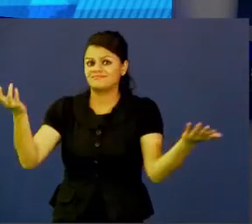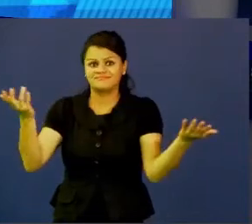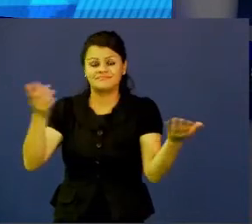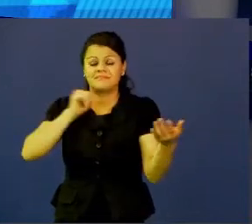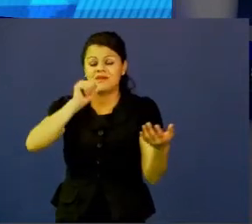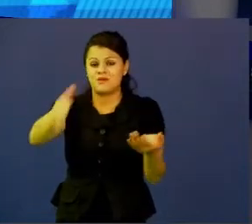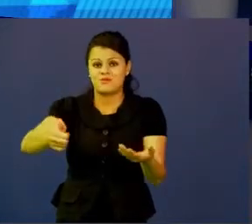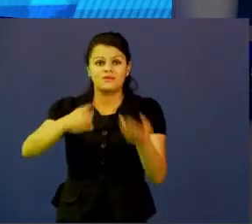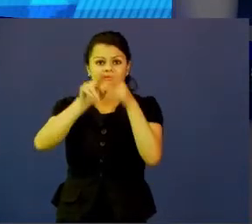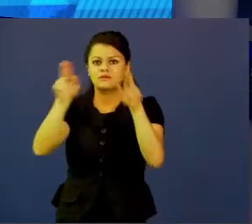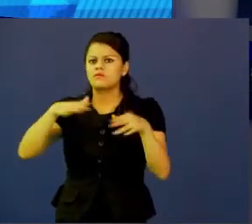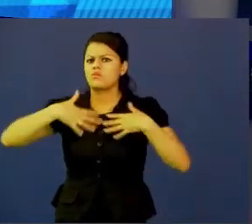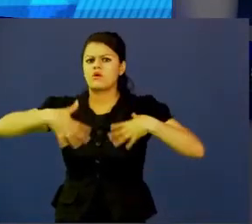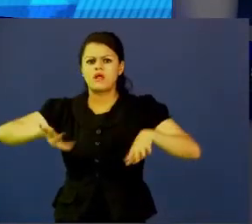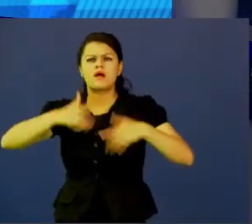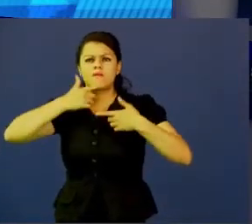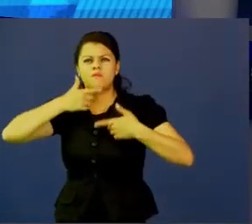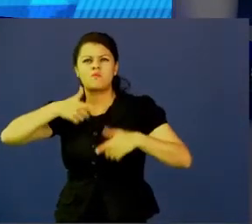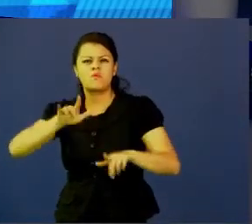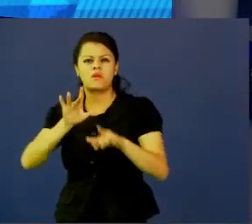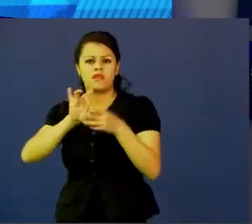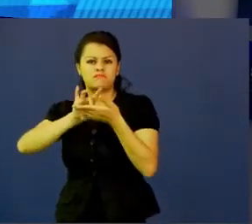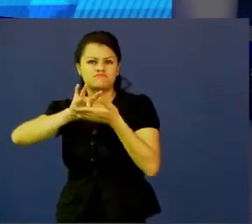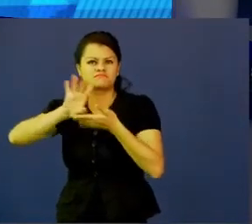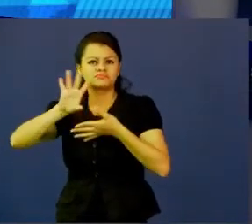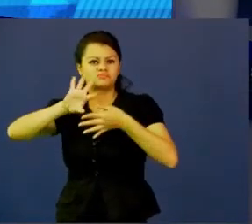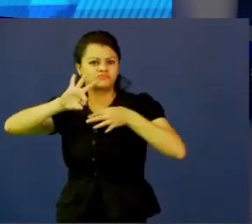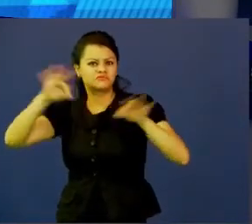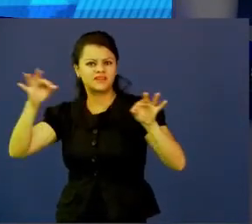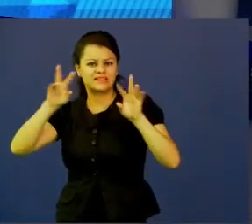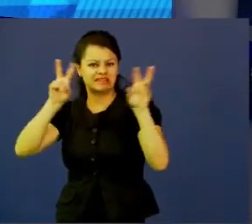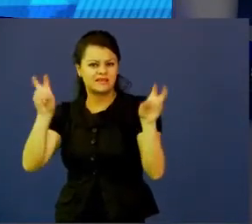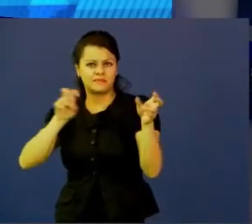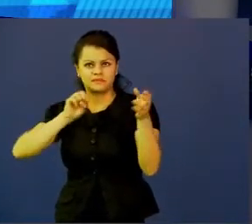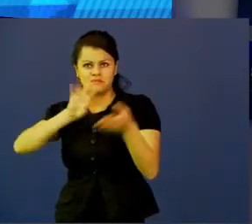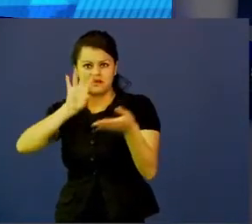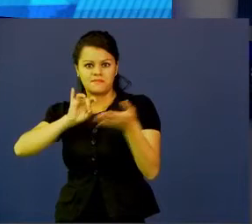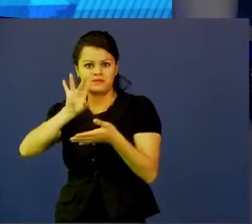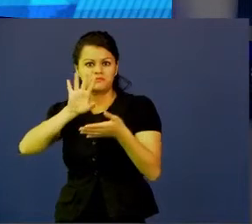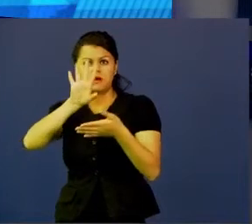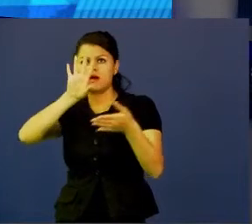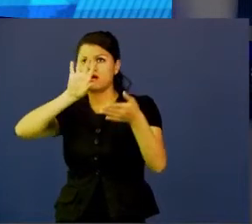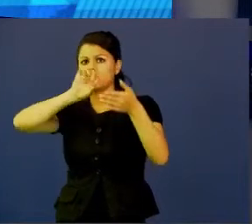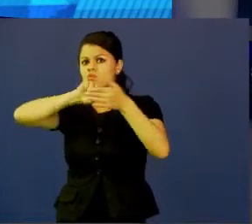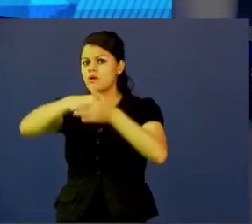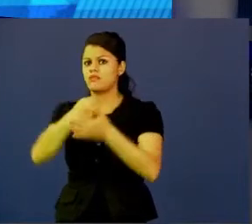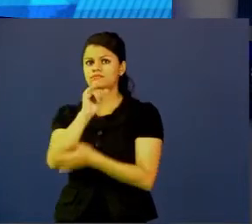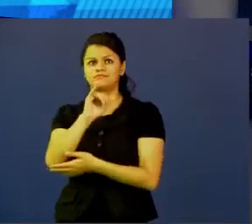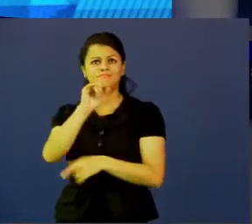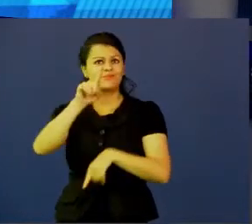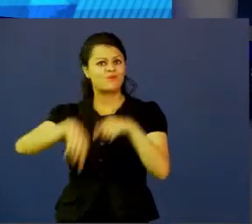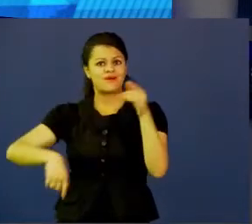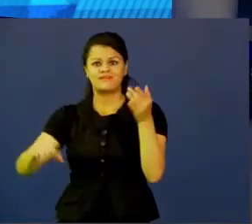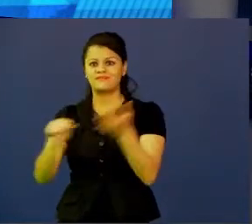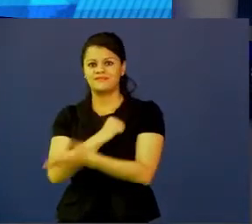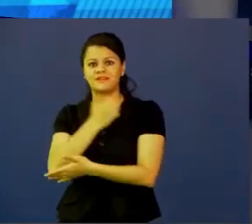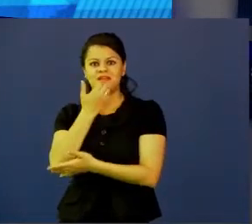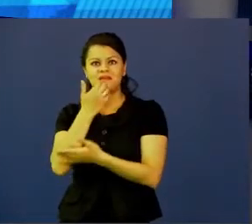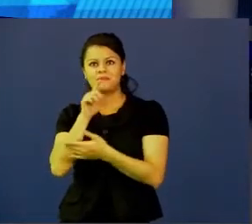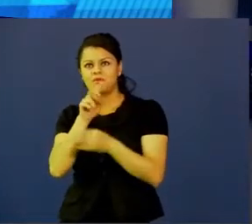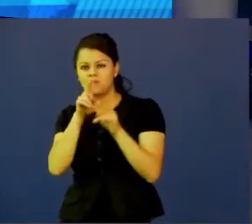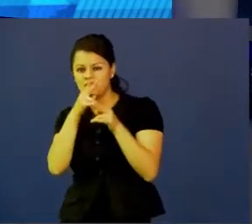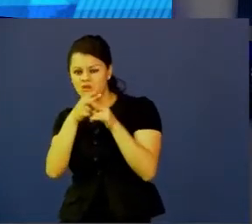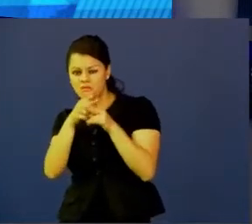cualquier comentario, todos estos temas que se comparten en la red se quedan ahí. Entonces, cuando se dan búsquedas sobre ese